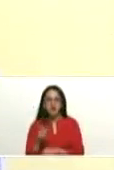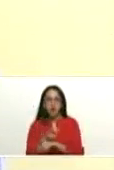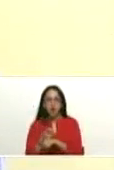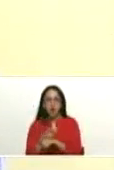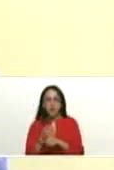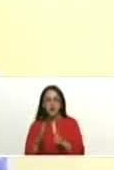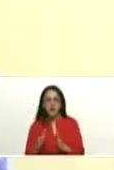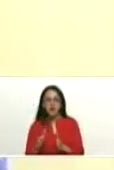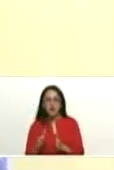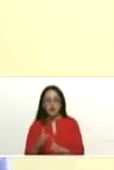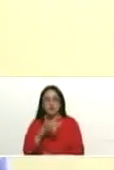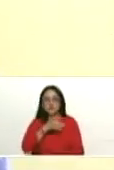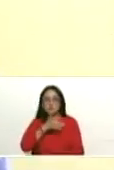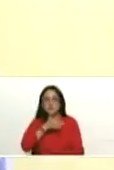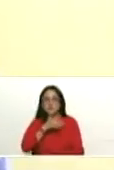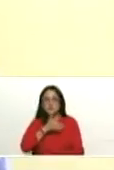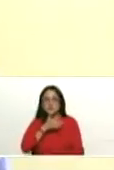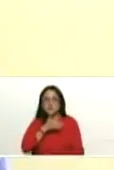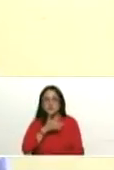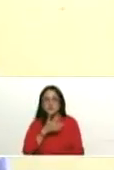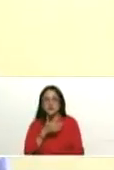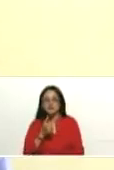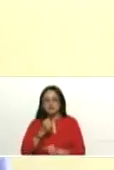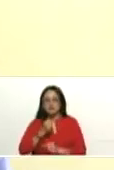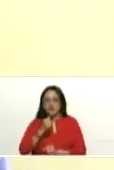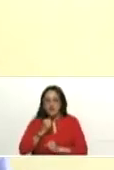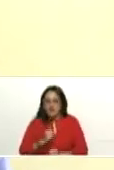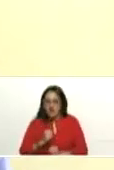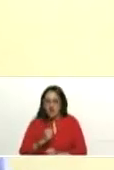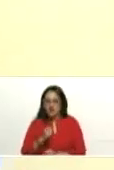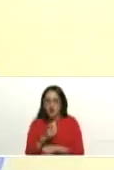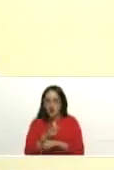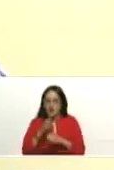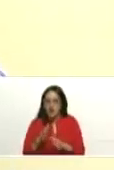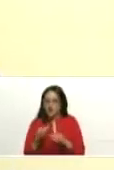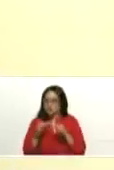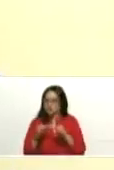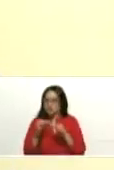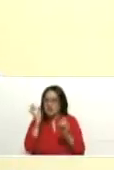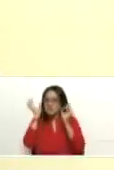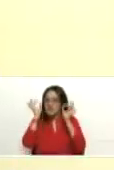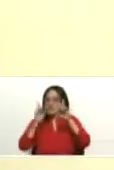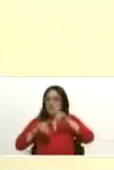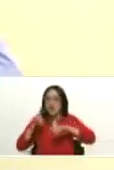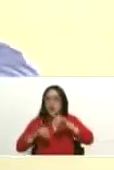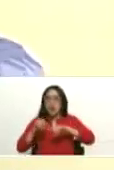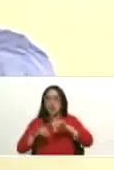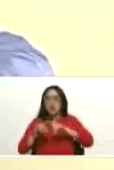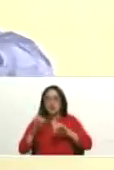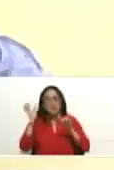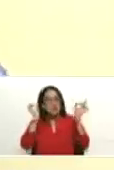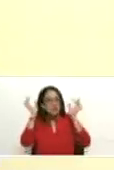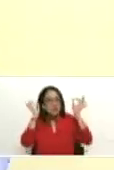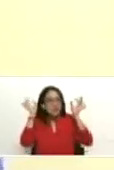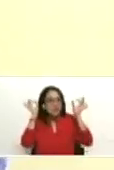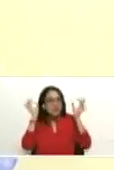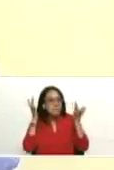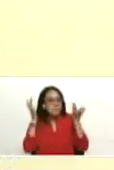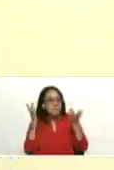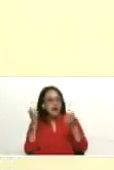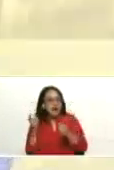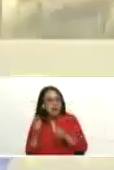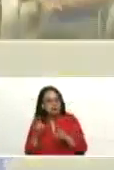gobernador combatiente, un gobernador de esos que también permanentemente inventa cosas, va inventando cosas para gobernar